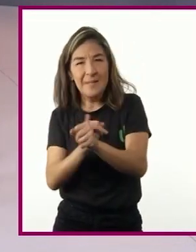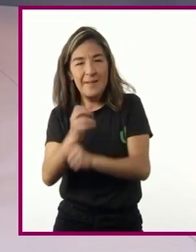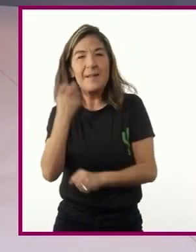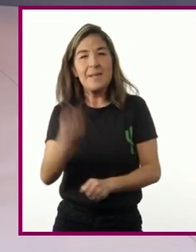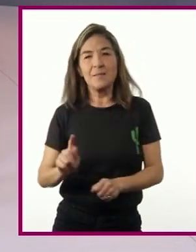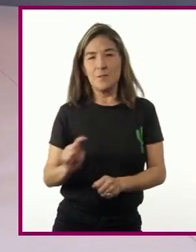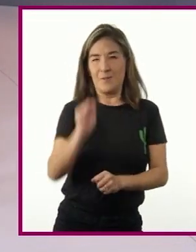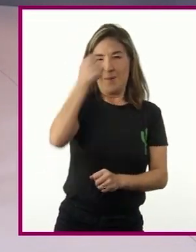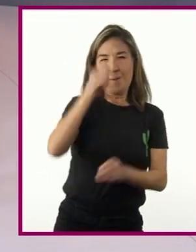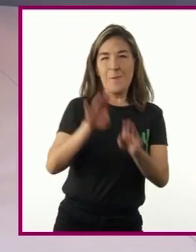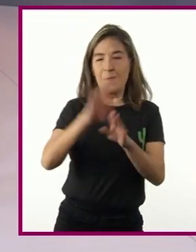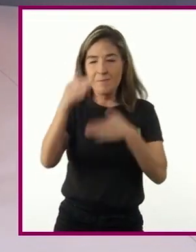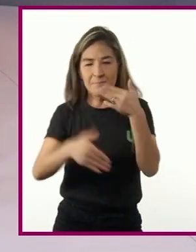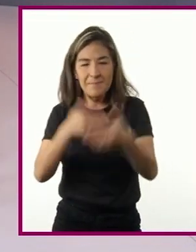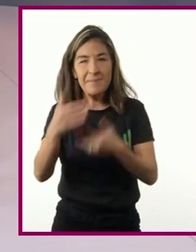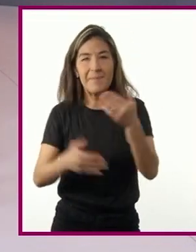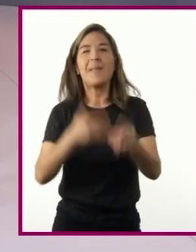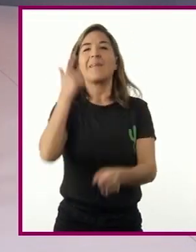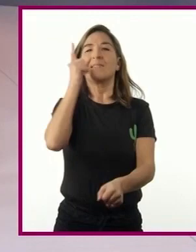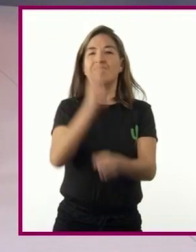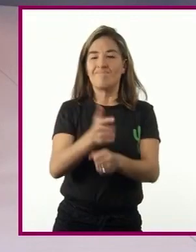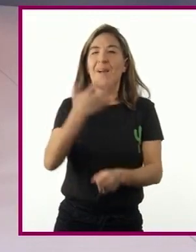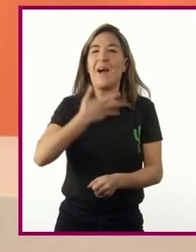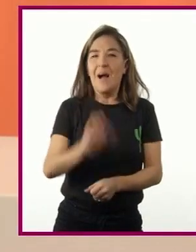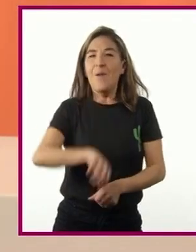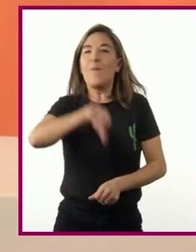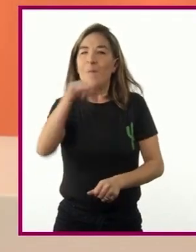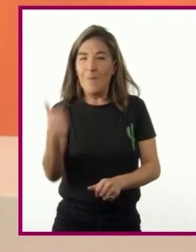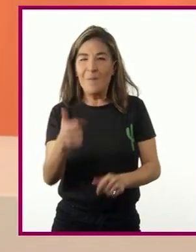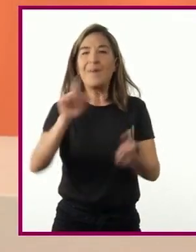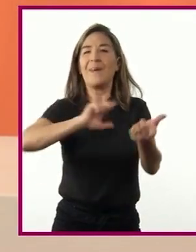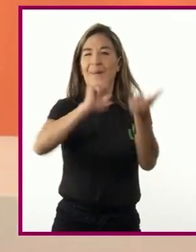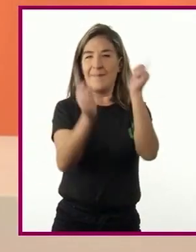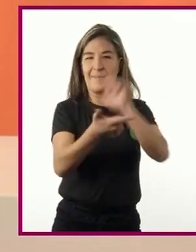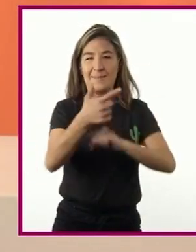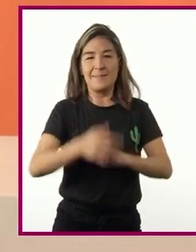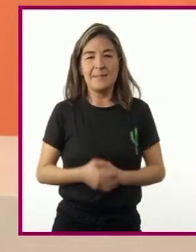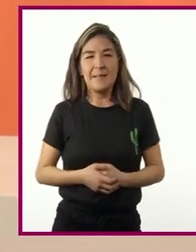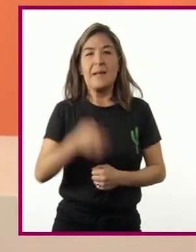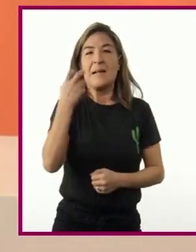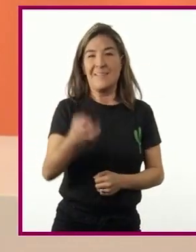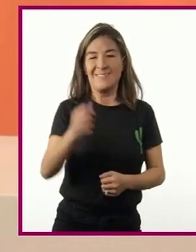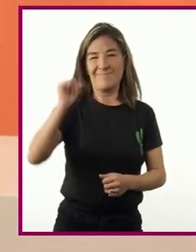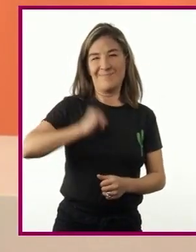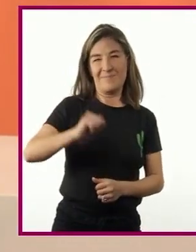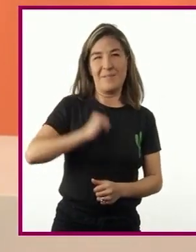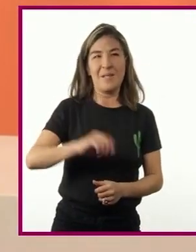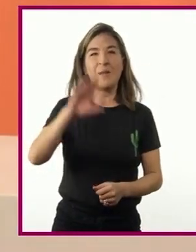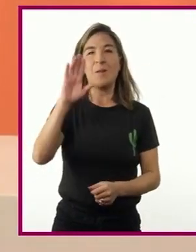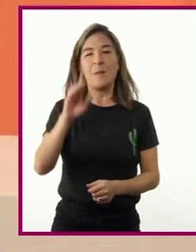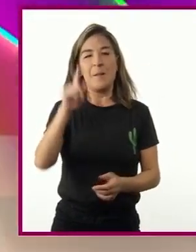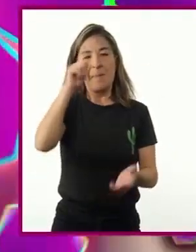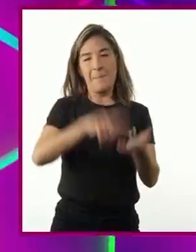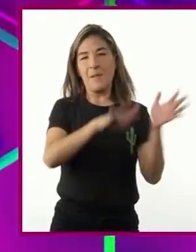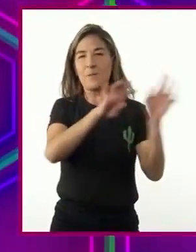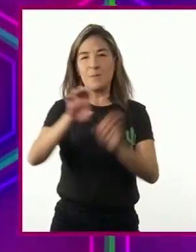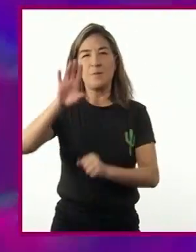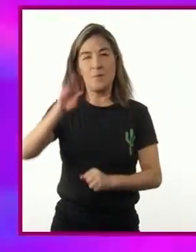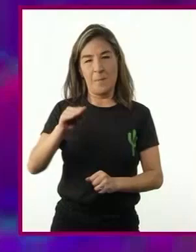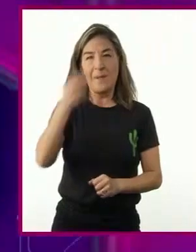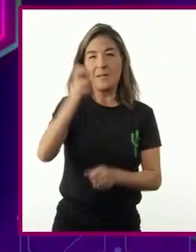tecnológicos descubrieron que existían otras galaxias. En la década de los 90, el telescopio Hubble